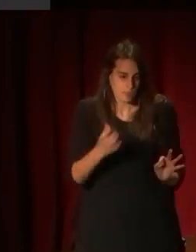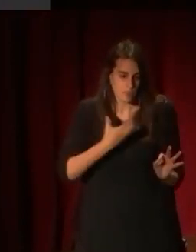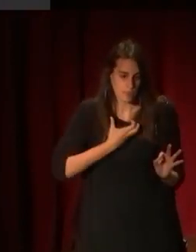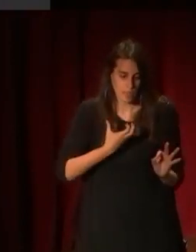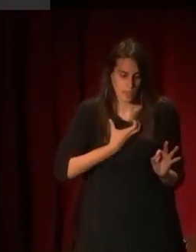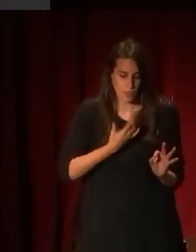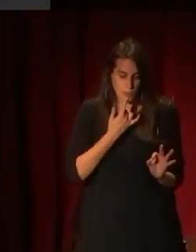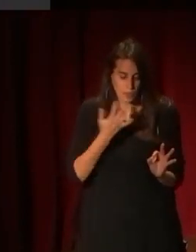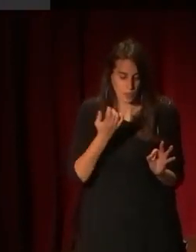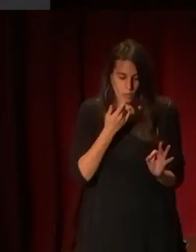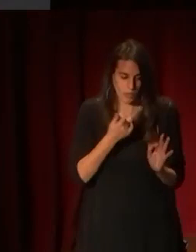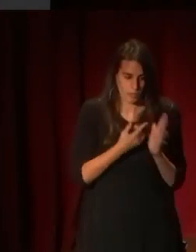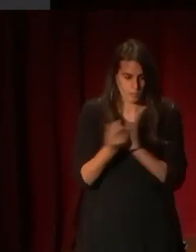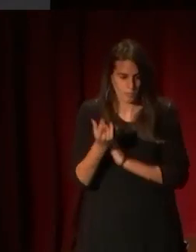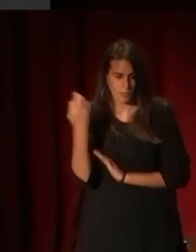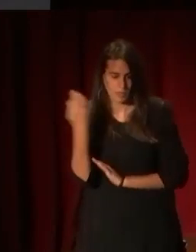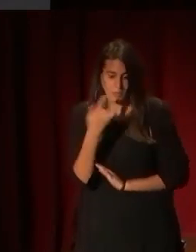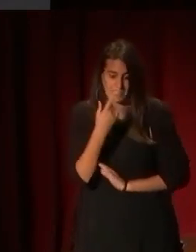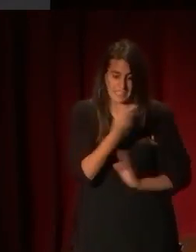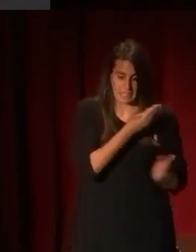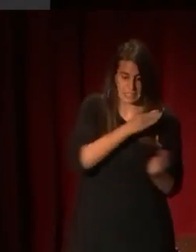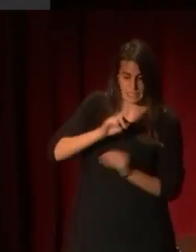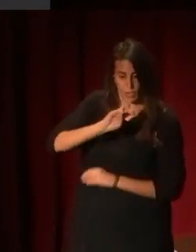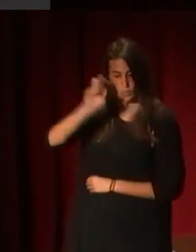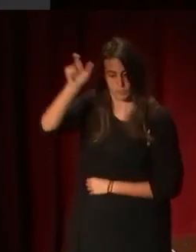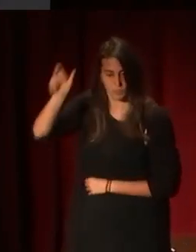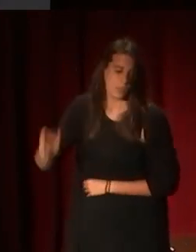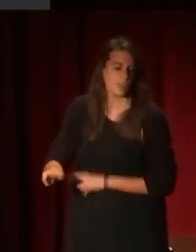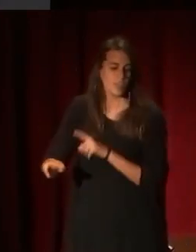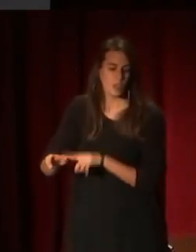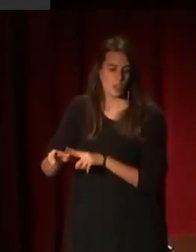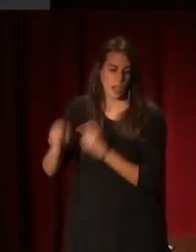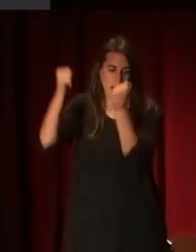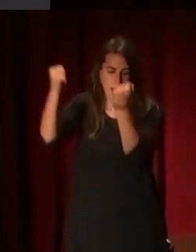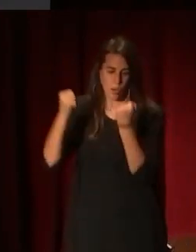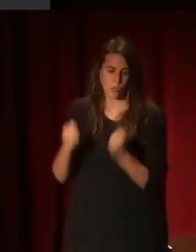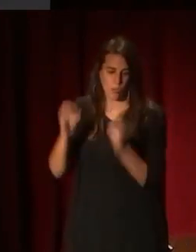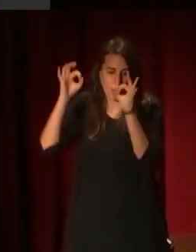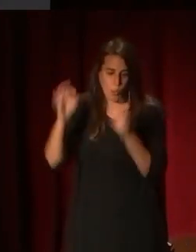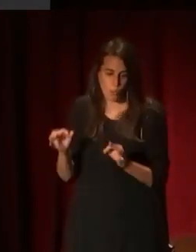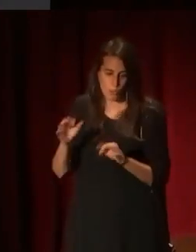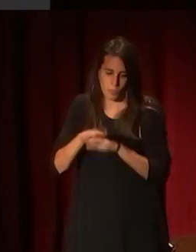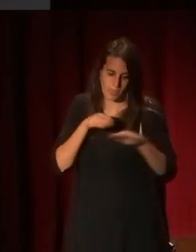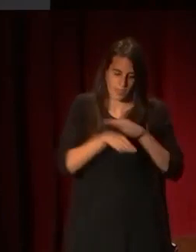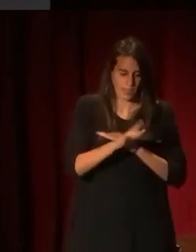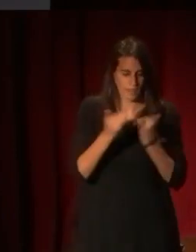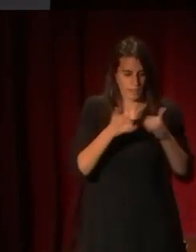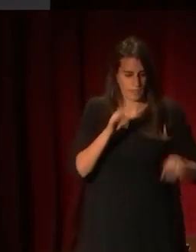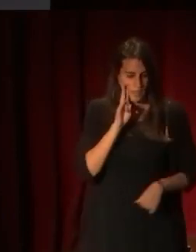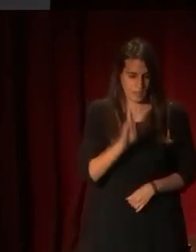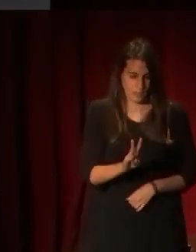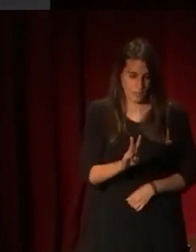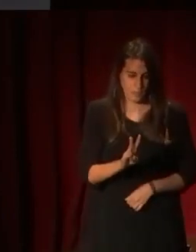la propiedad del inmueble tenía que ceder el uso del balcón a las autoridades designadas para ocuparlo a